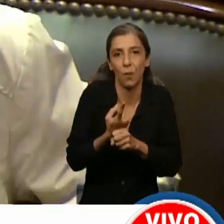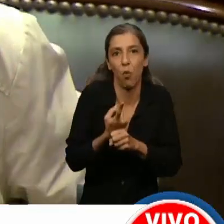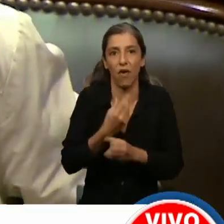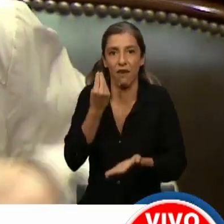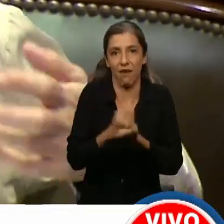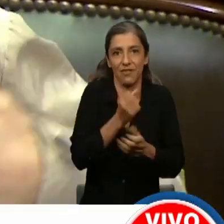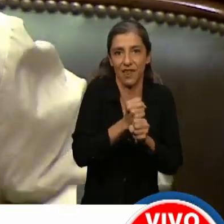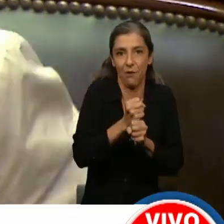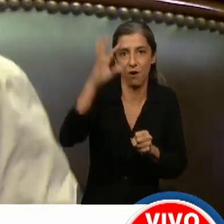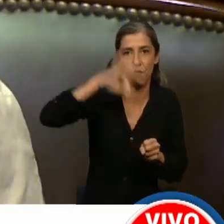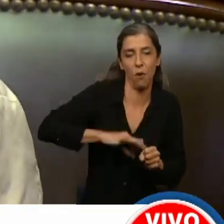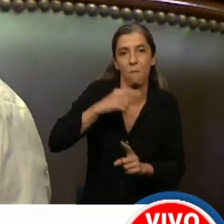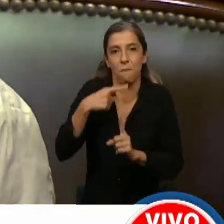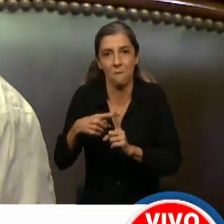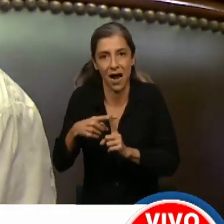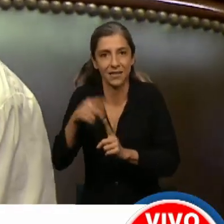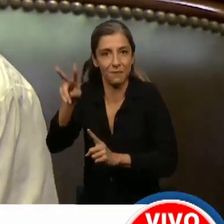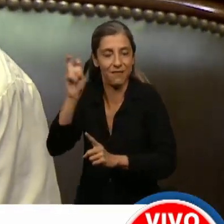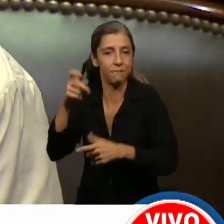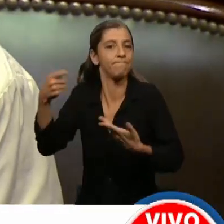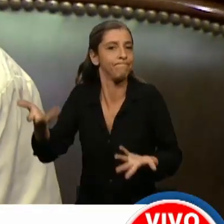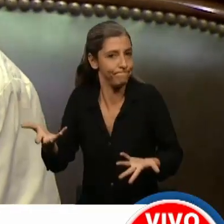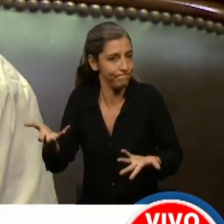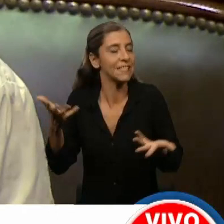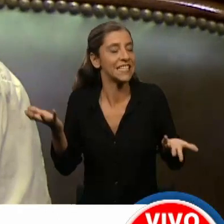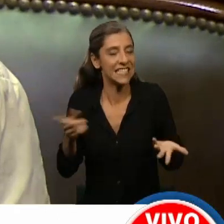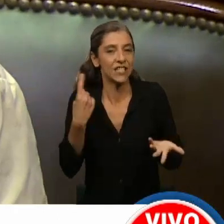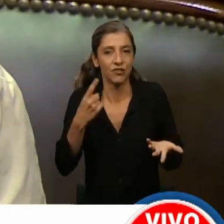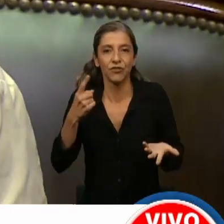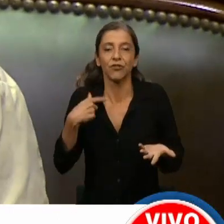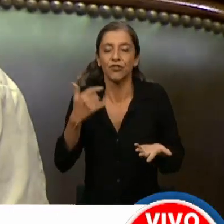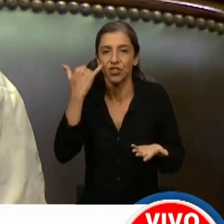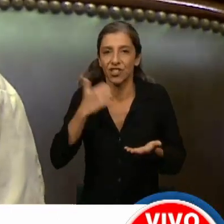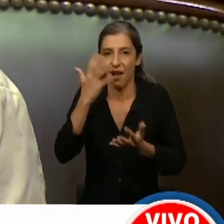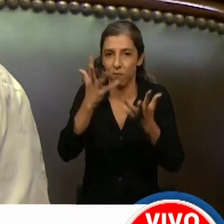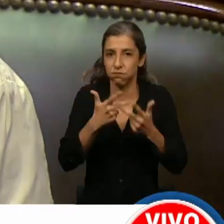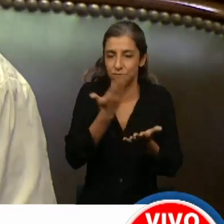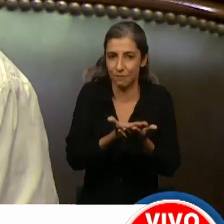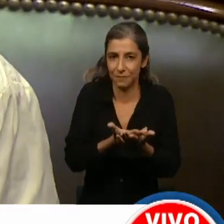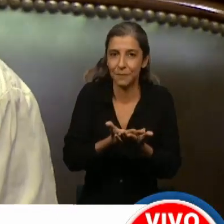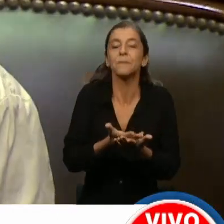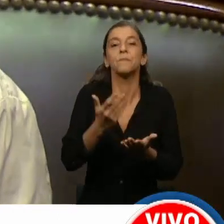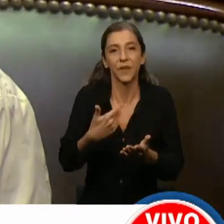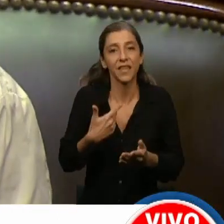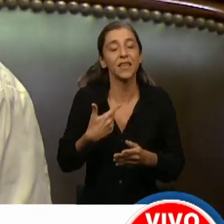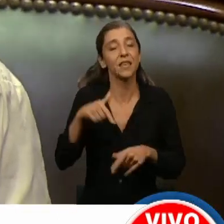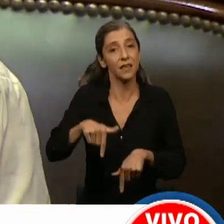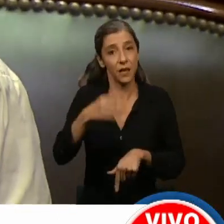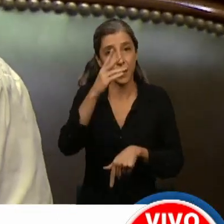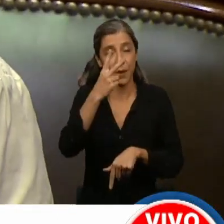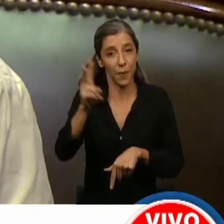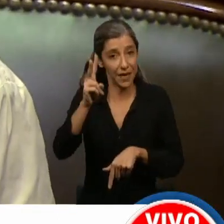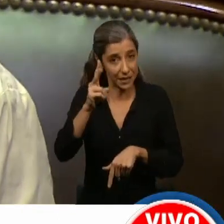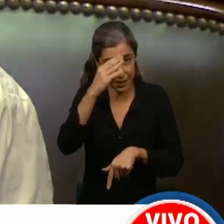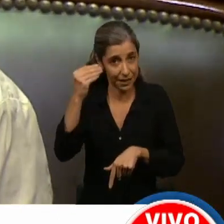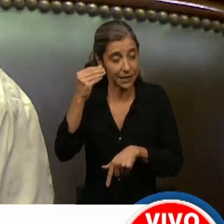actividad. Ese proyecto lo presentamos y entonces la semana pasada la actual vicepresidenta de la Nación tuvo dos gestos y yo lo